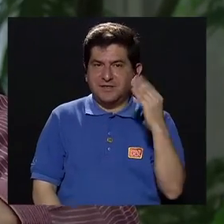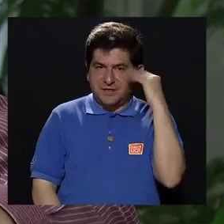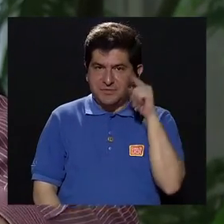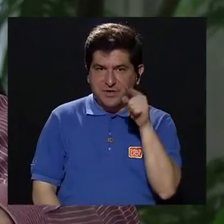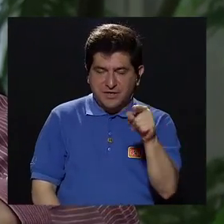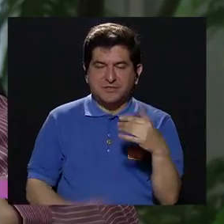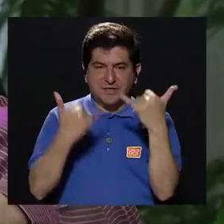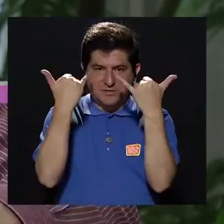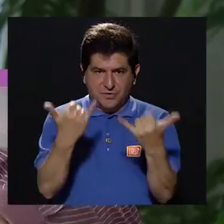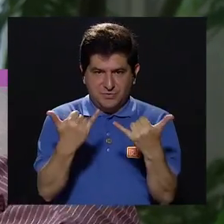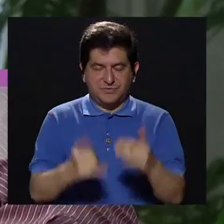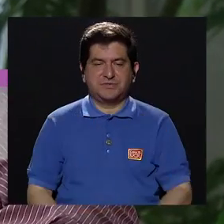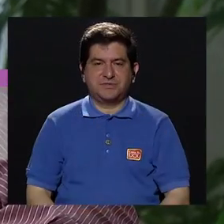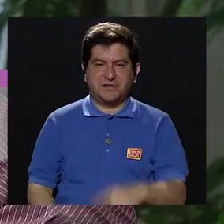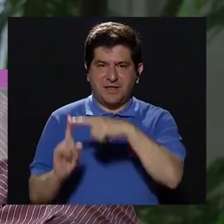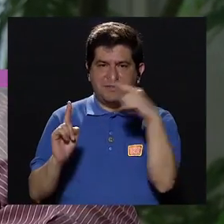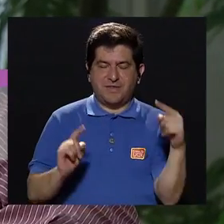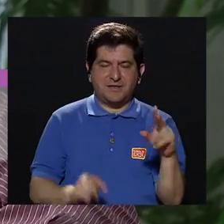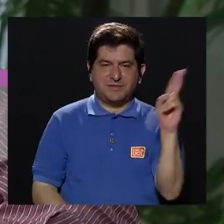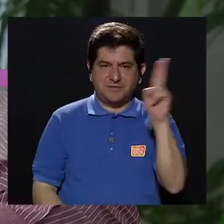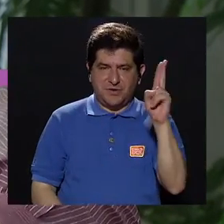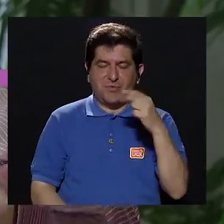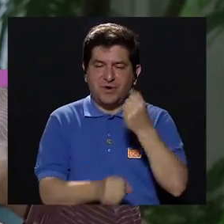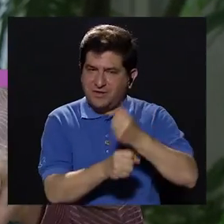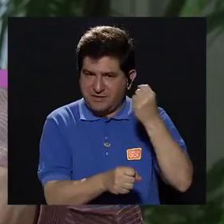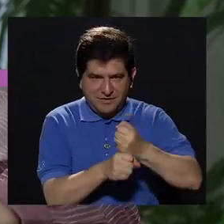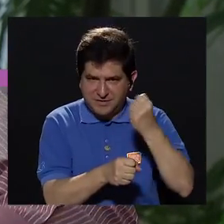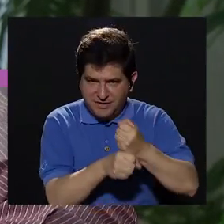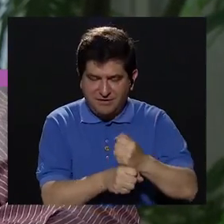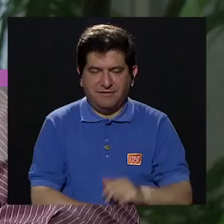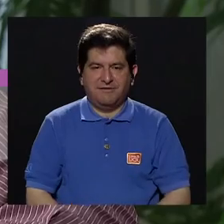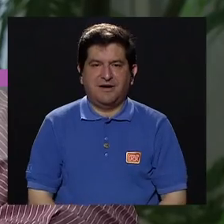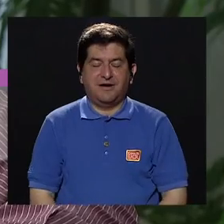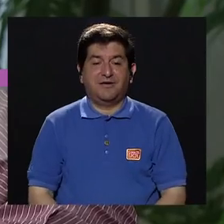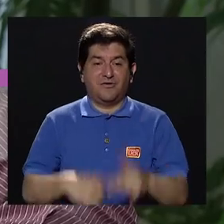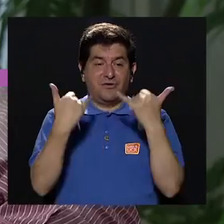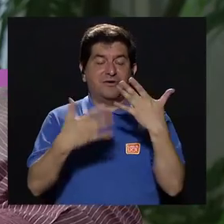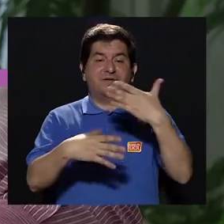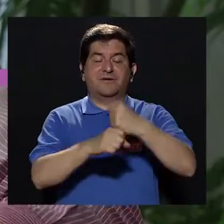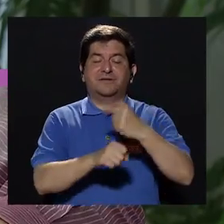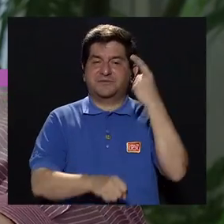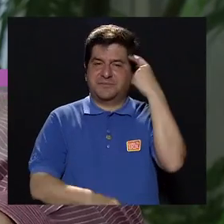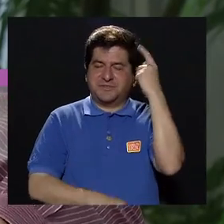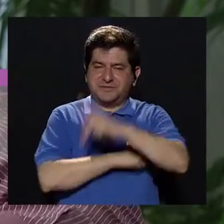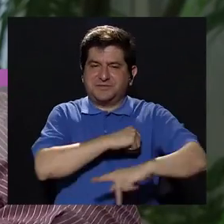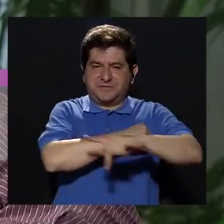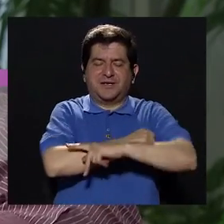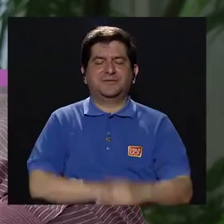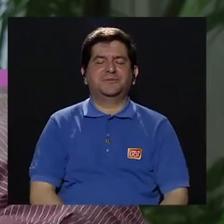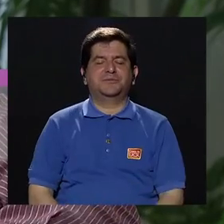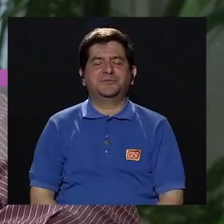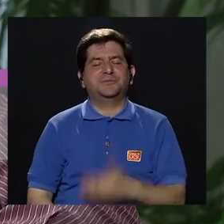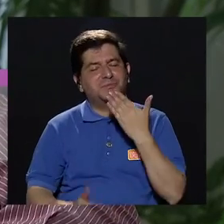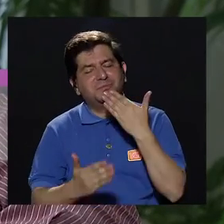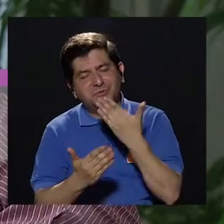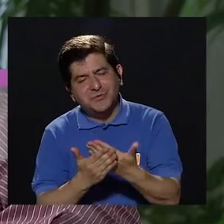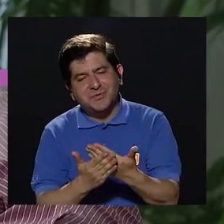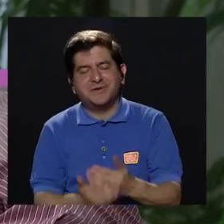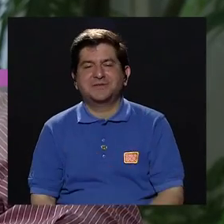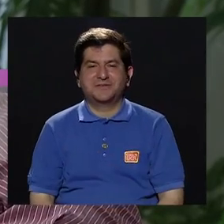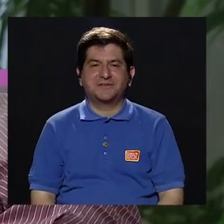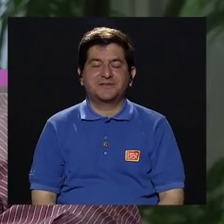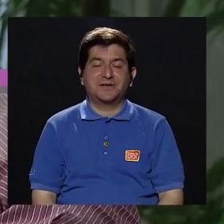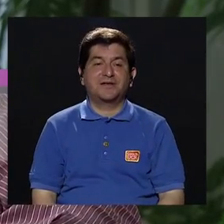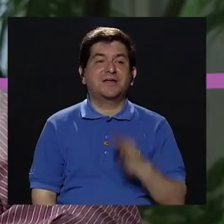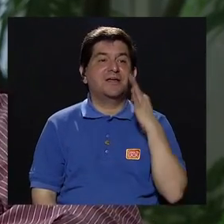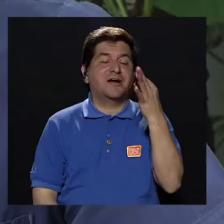y la experiencia que ustedes desde la unidad de donde trabajan, claro, pues hacen por el país. De verdad que muy amable y